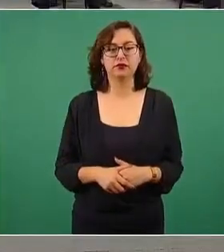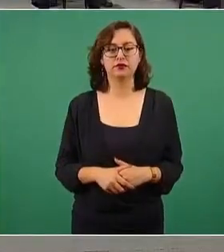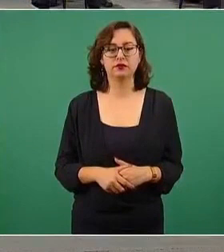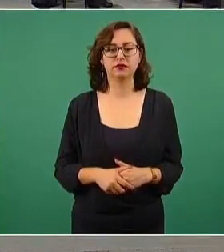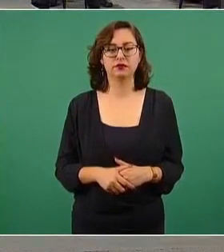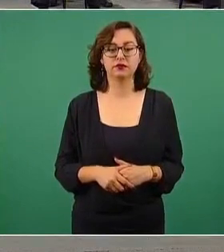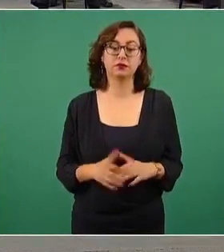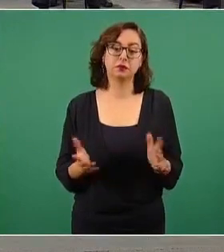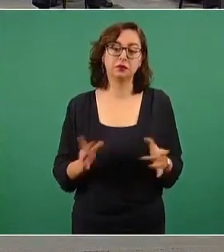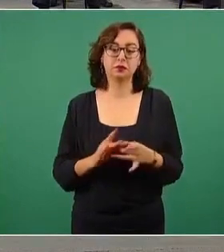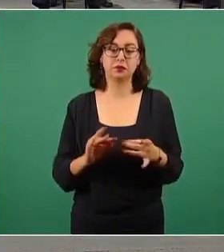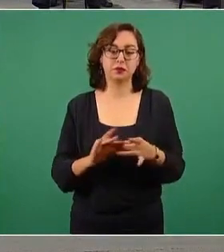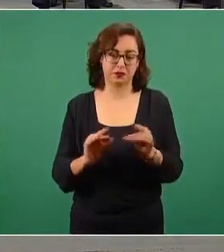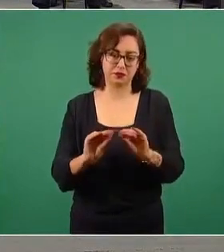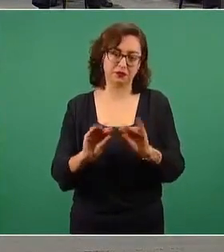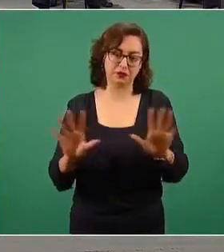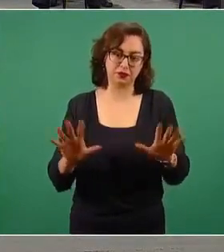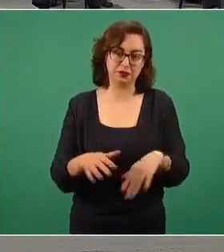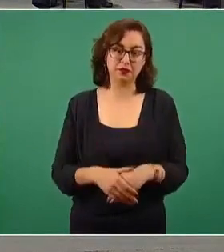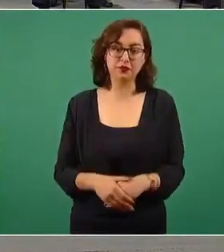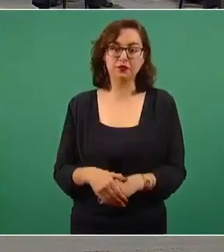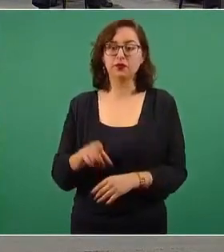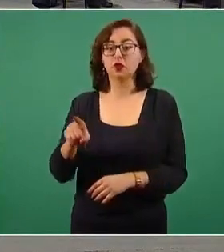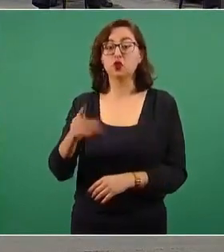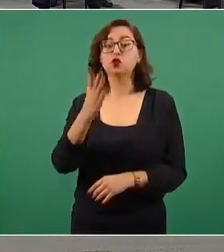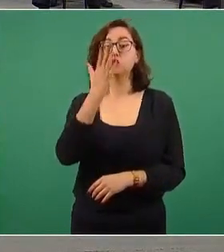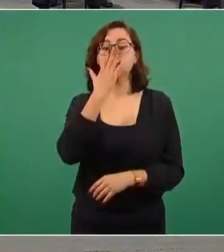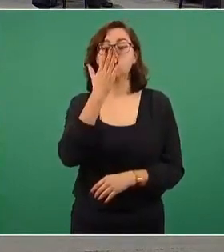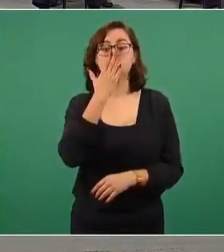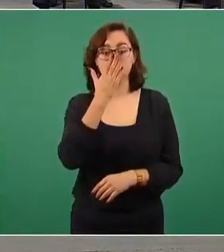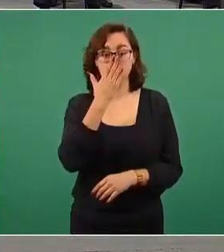Nada más para aclarar. Y en el caso de Sonora